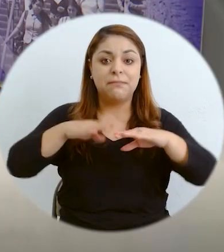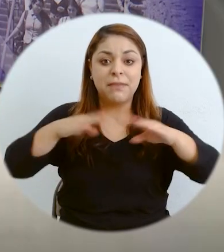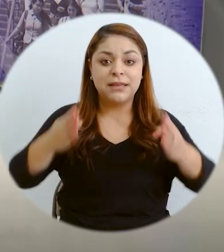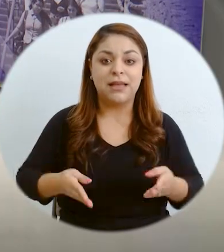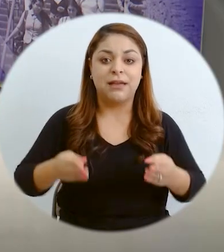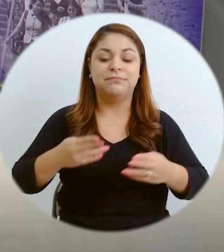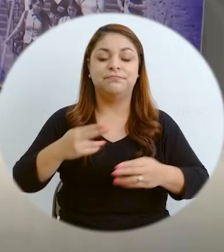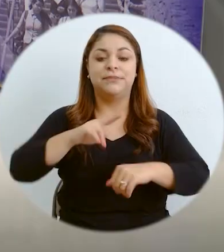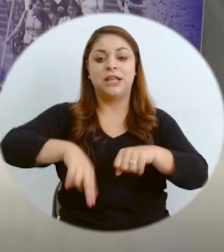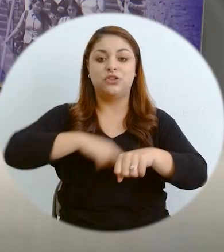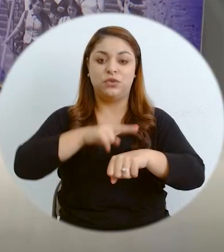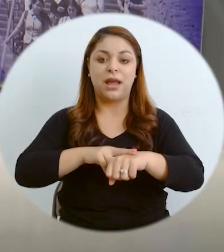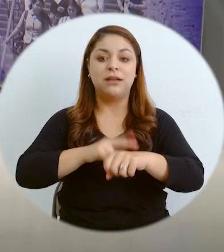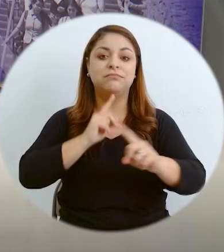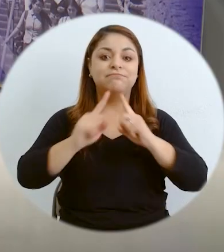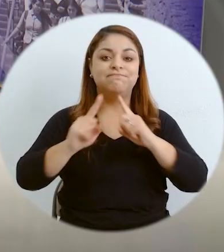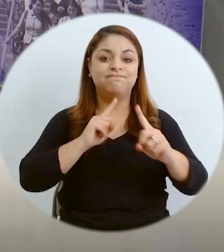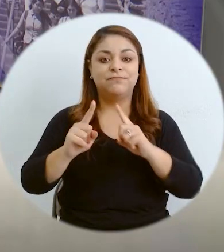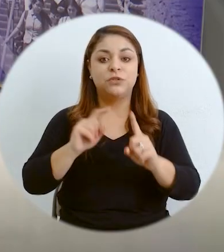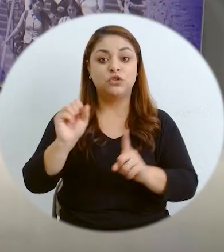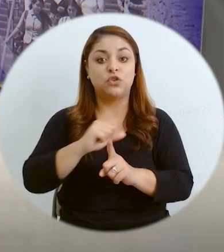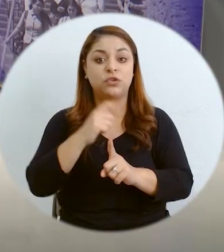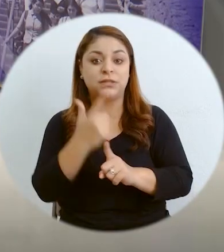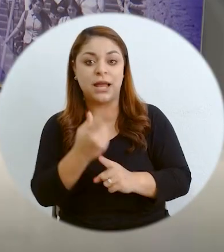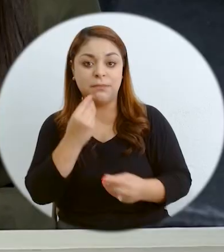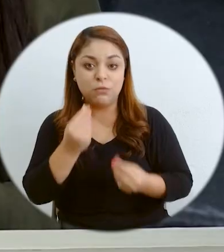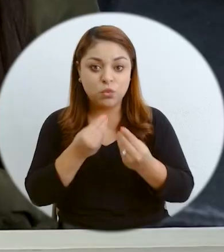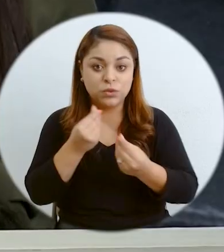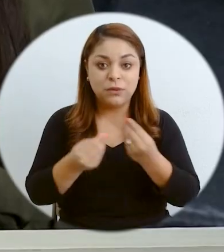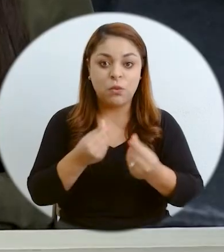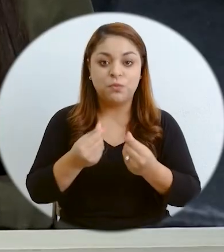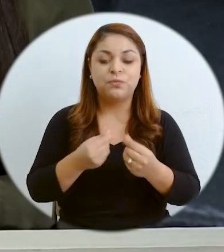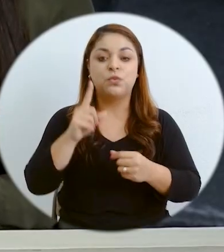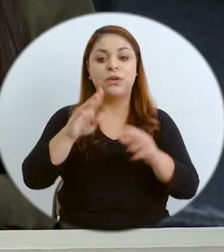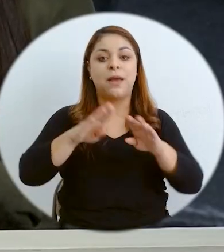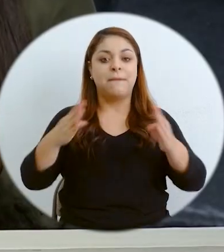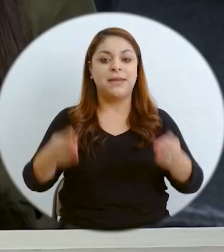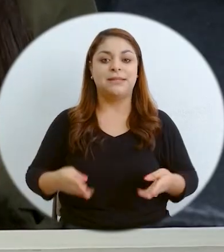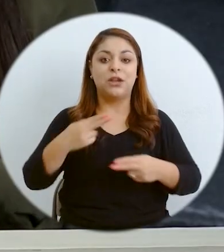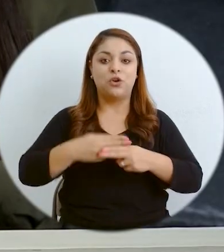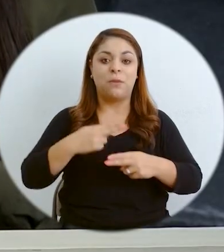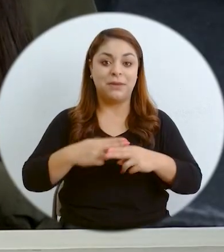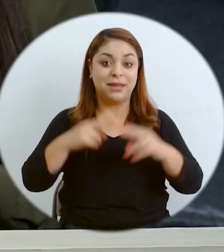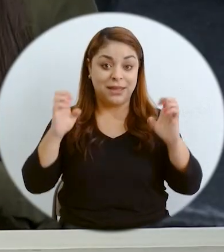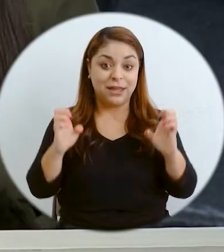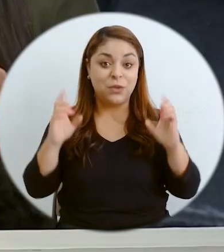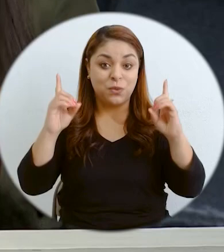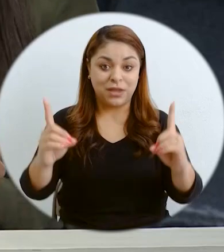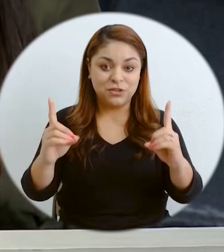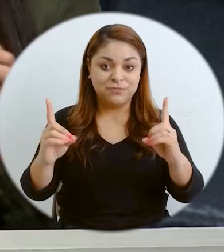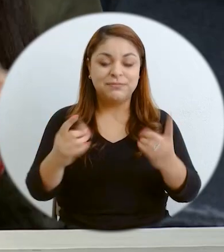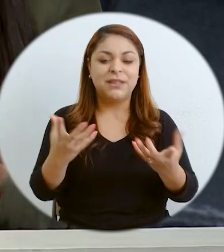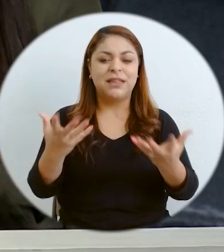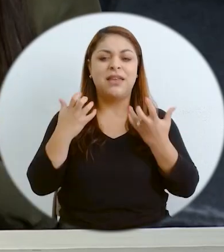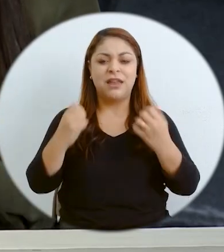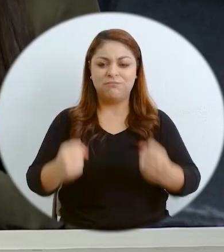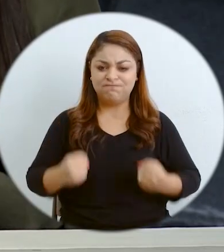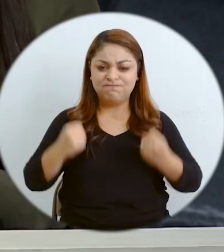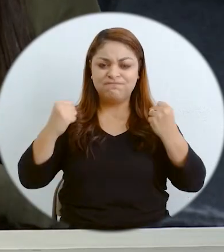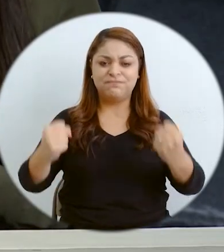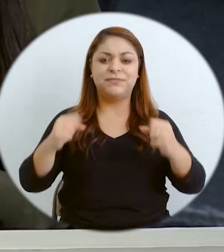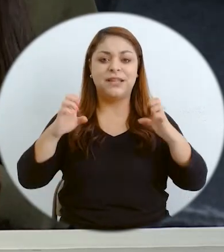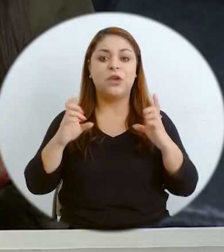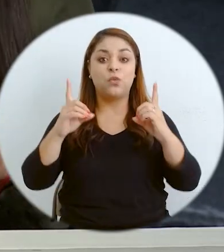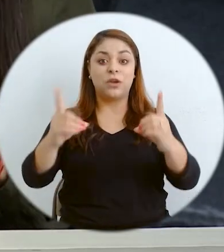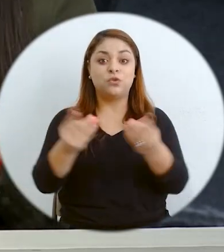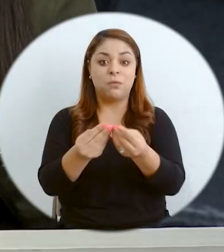desde la Mesa Nacional de Diálogo Social y Productivo, en una mesa llamada Educación, busca fortalecer la